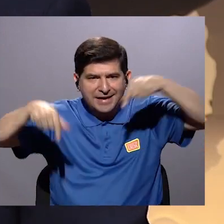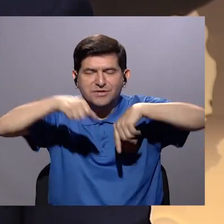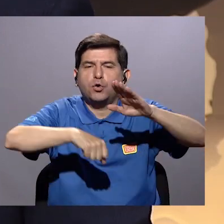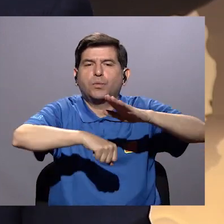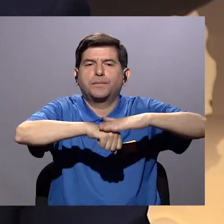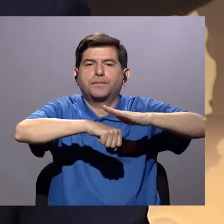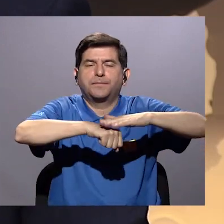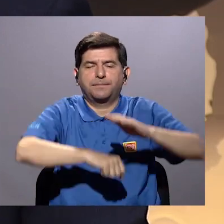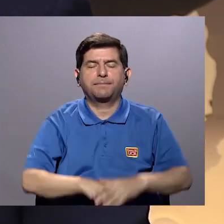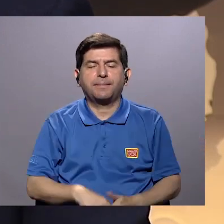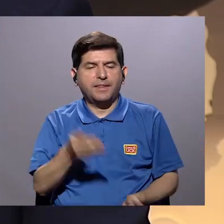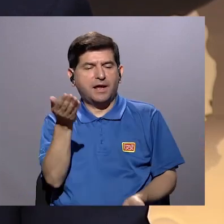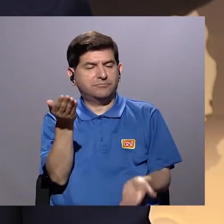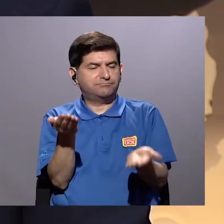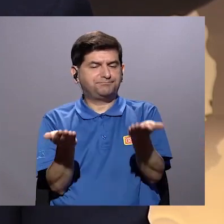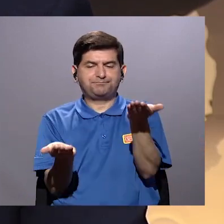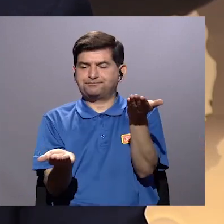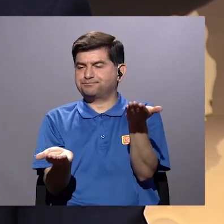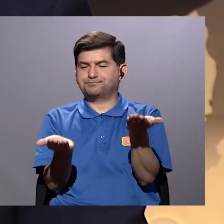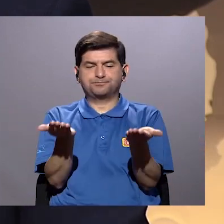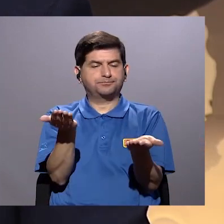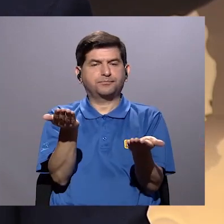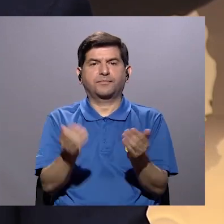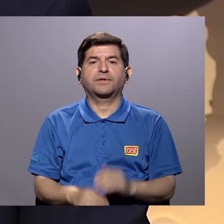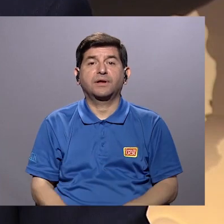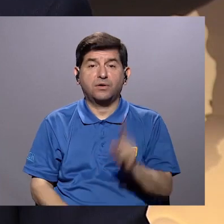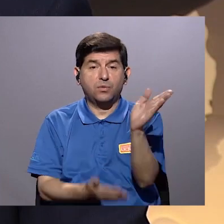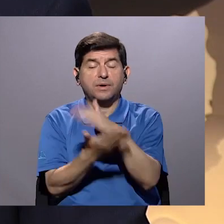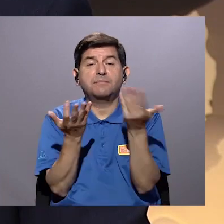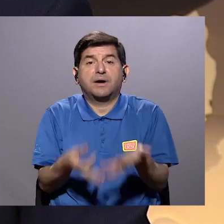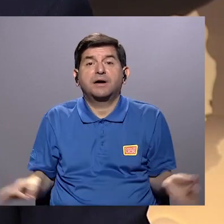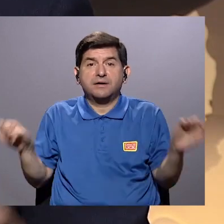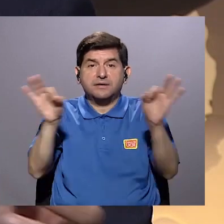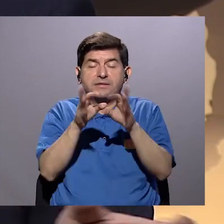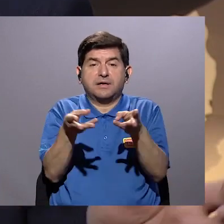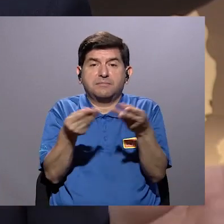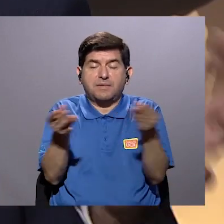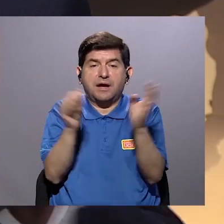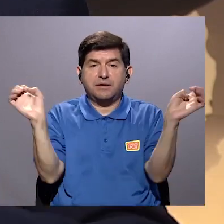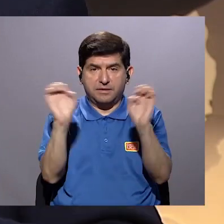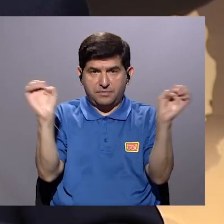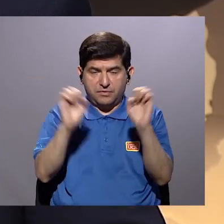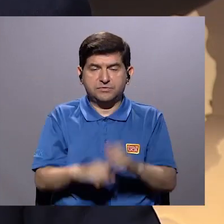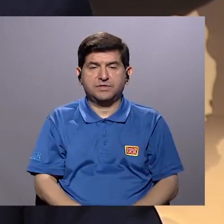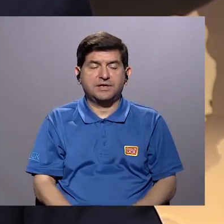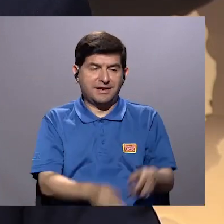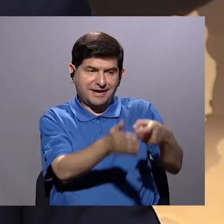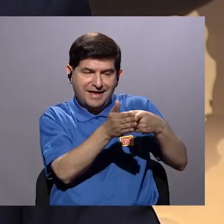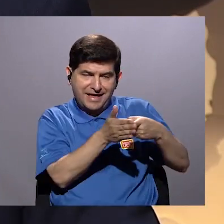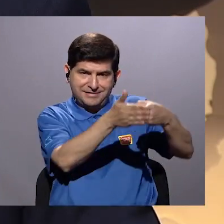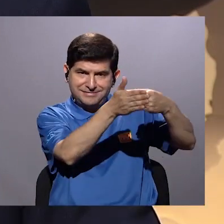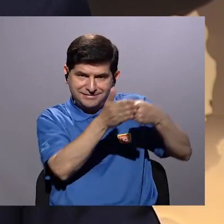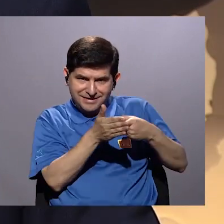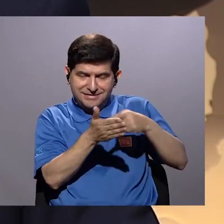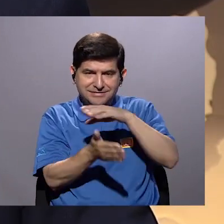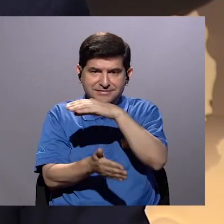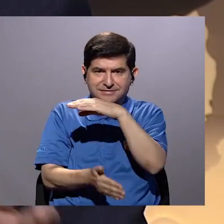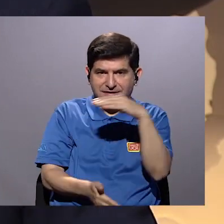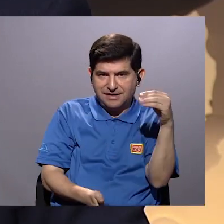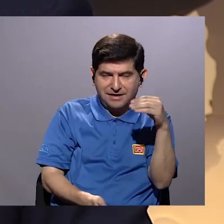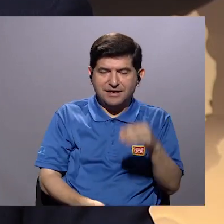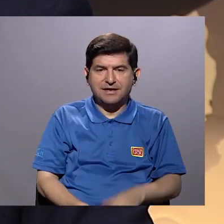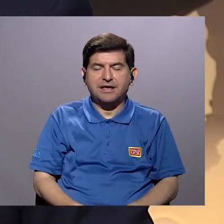ejemplo, balancear un poco un aspecto que es fundamental, ¿verdad? En la generación de energía, que es la demanda, ¿verdad? Y